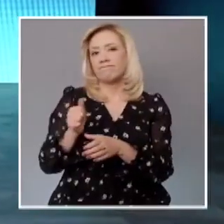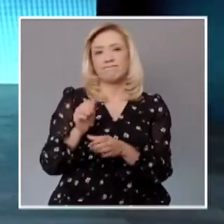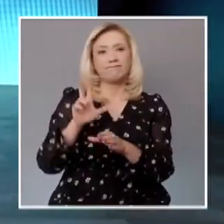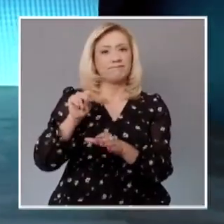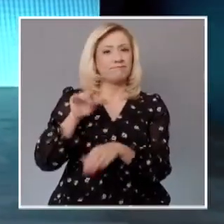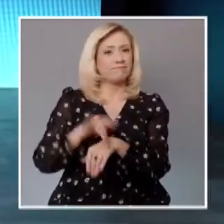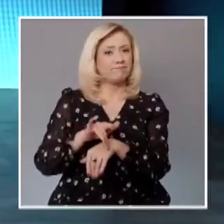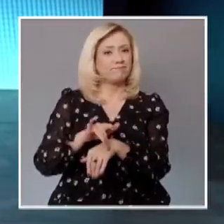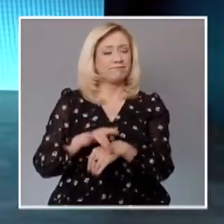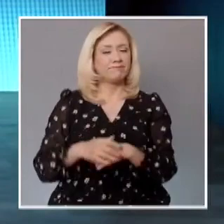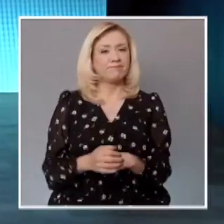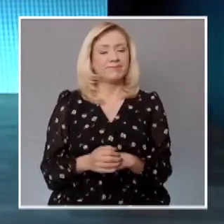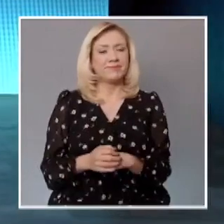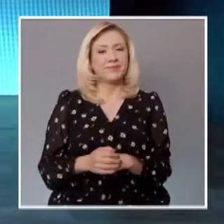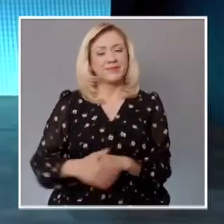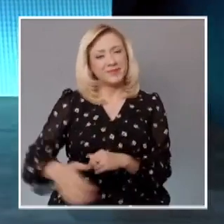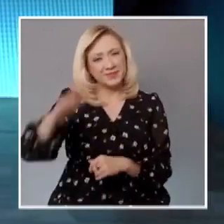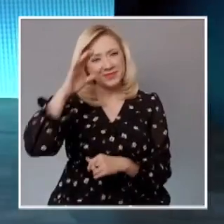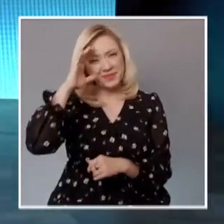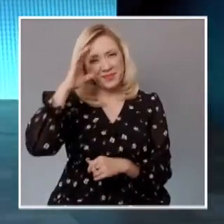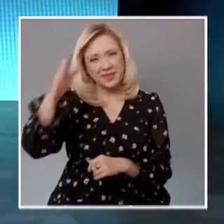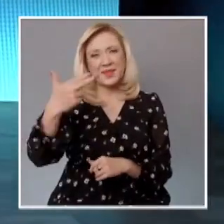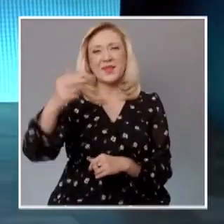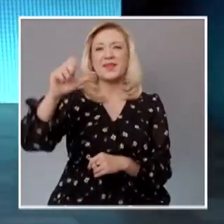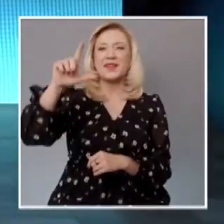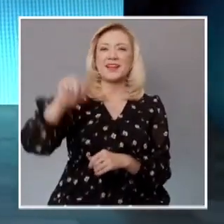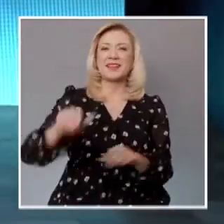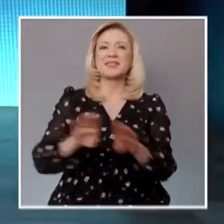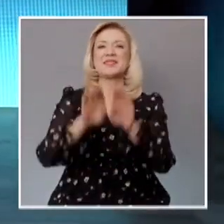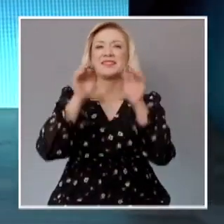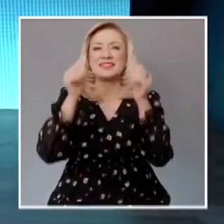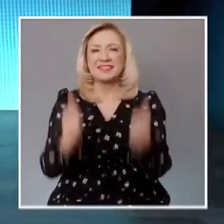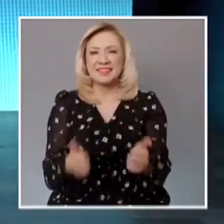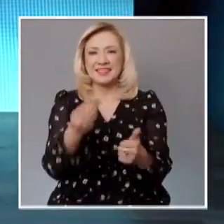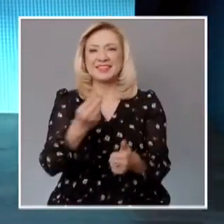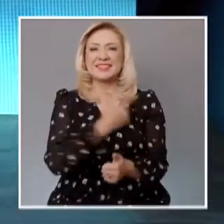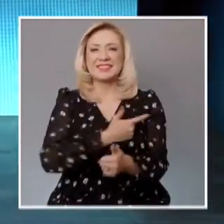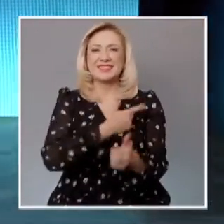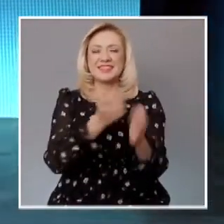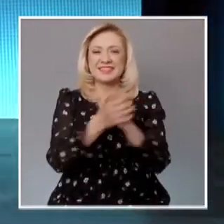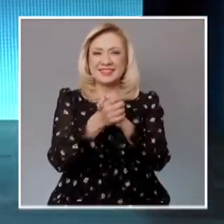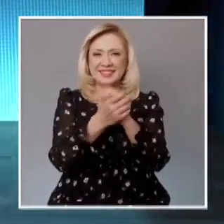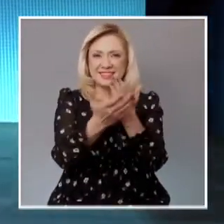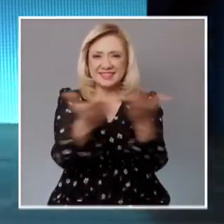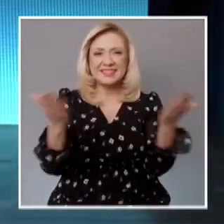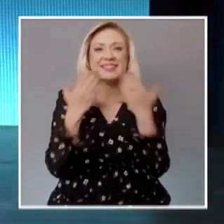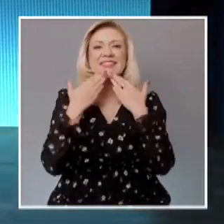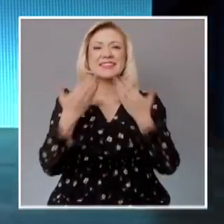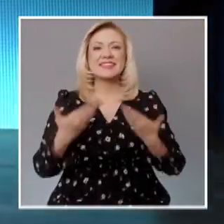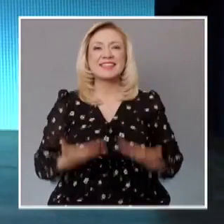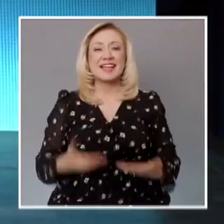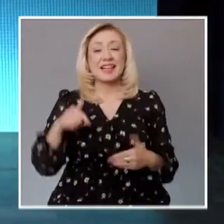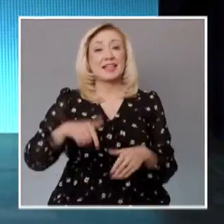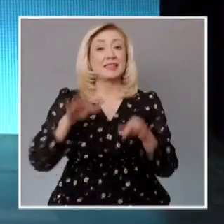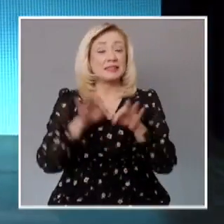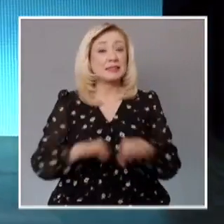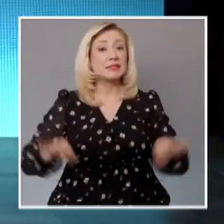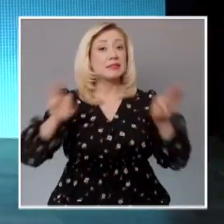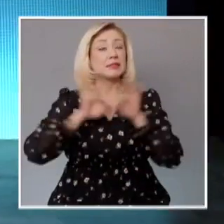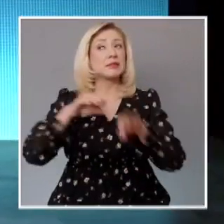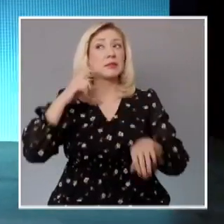Hola, ¿qué tal? ¿Cómo le va? Qué gusto saludarle. Bienvenido, bienvenida a la información jurídica más importante, pero también y sin duda la